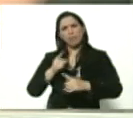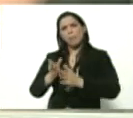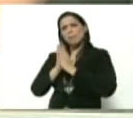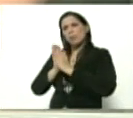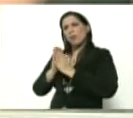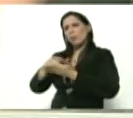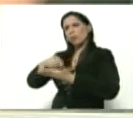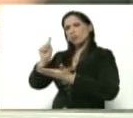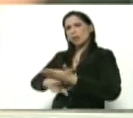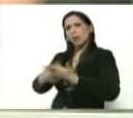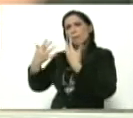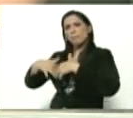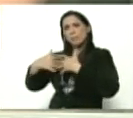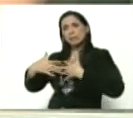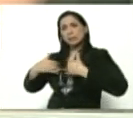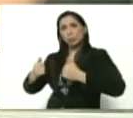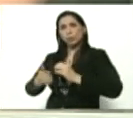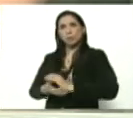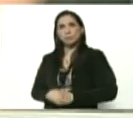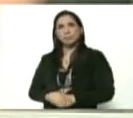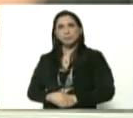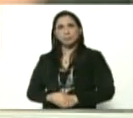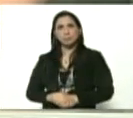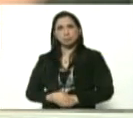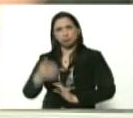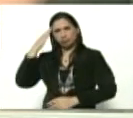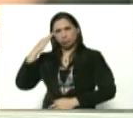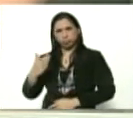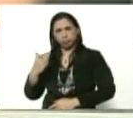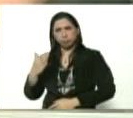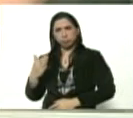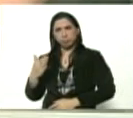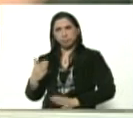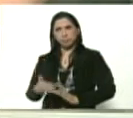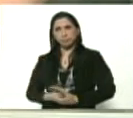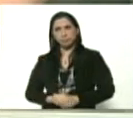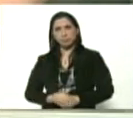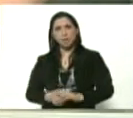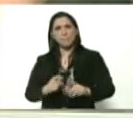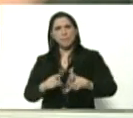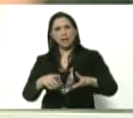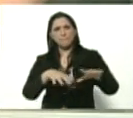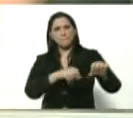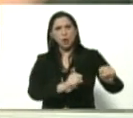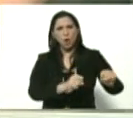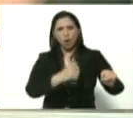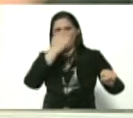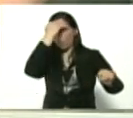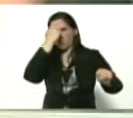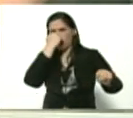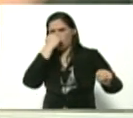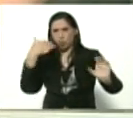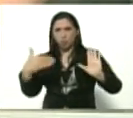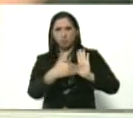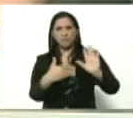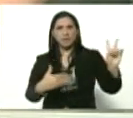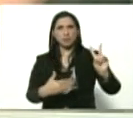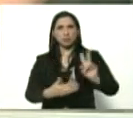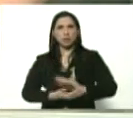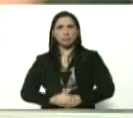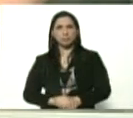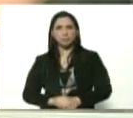empresa de seguridad, una empresa militar, para una invasión mercenaria a Venezuela.